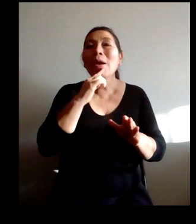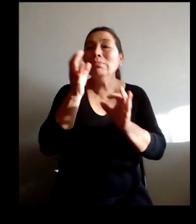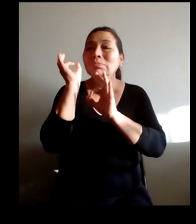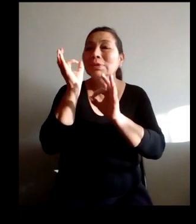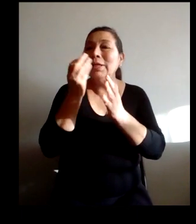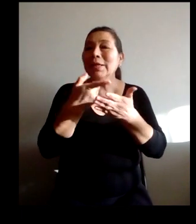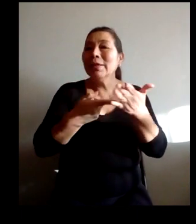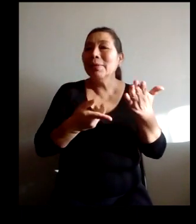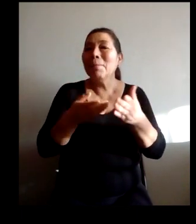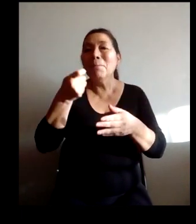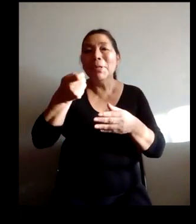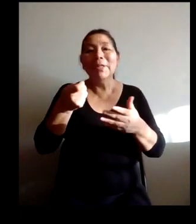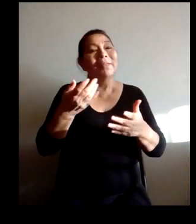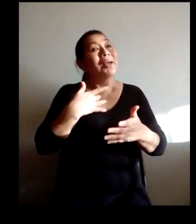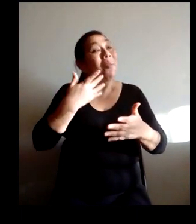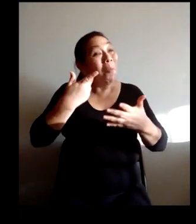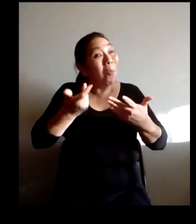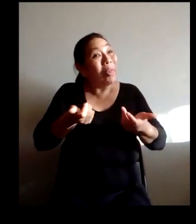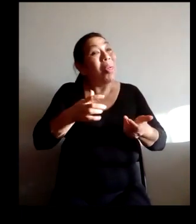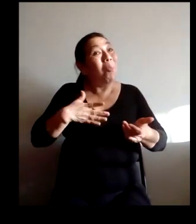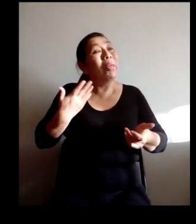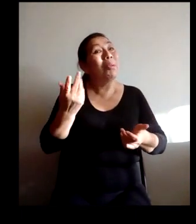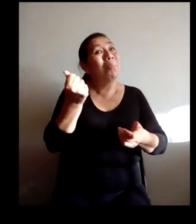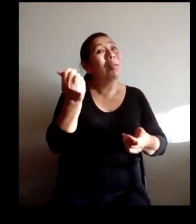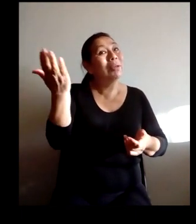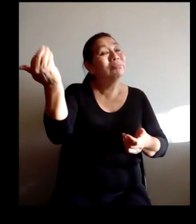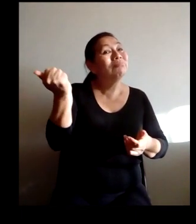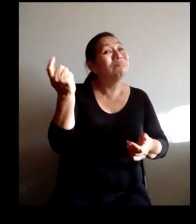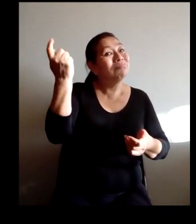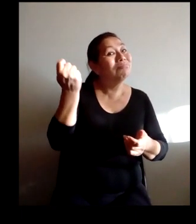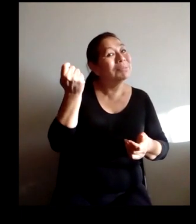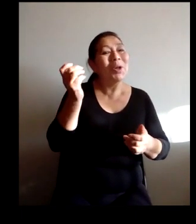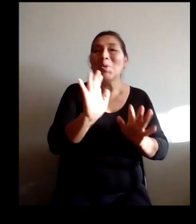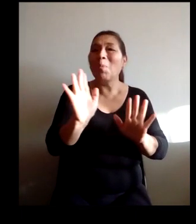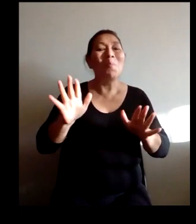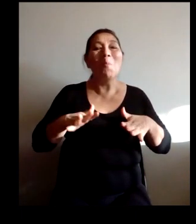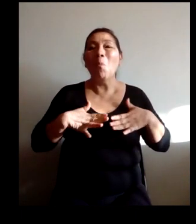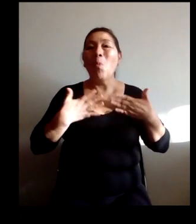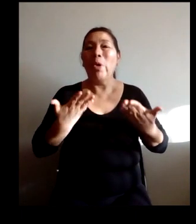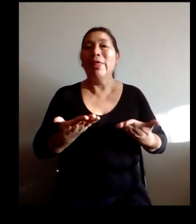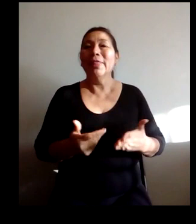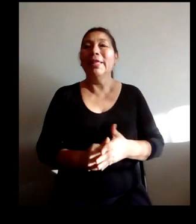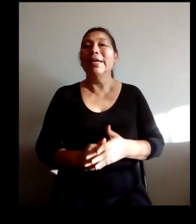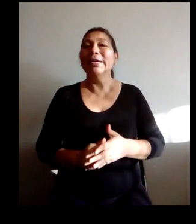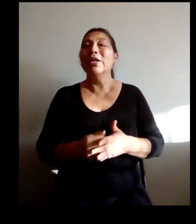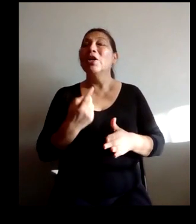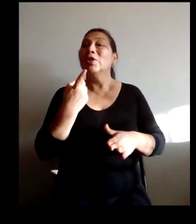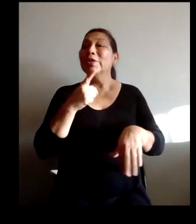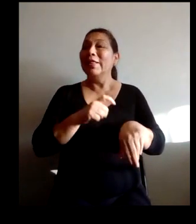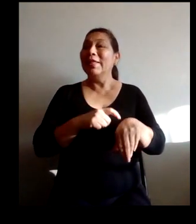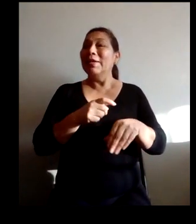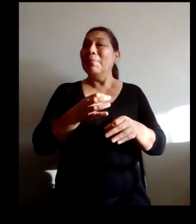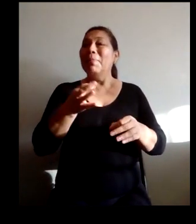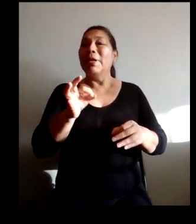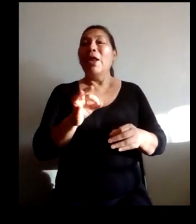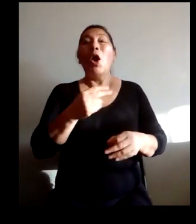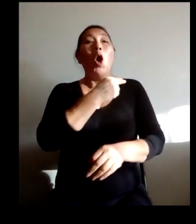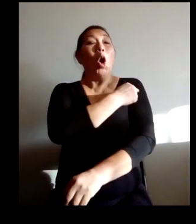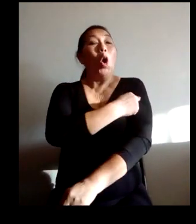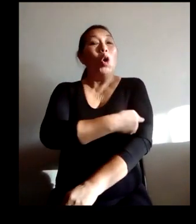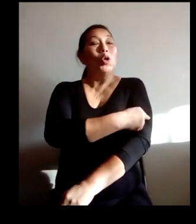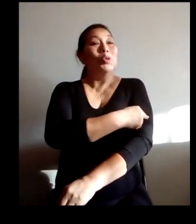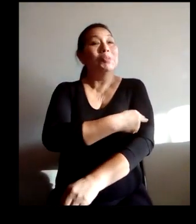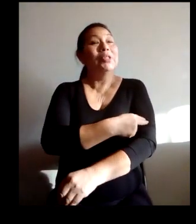para sustentar una pretensión de pensión de invalidez. Este es el documento que he hecho referencia en su momento, emitido